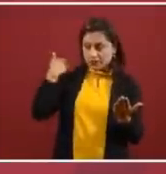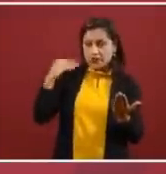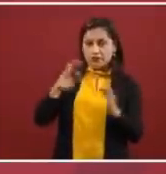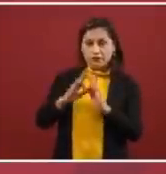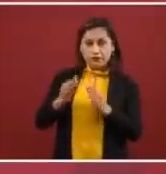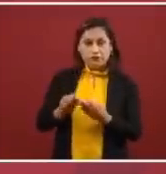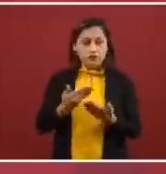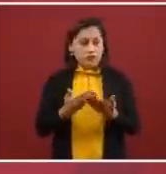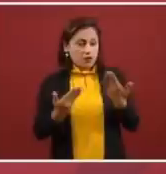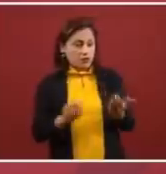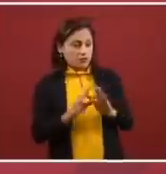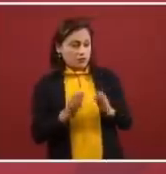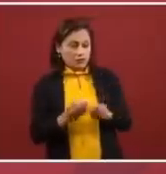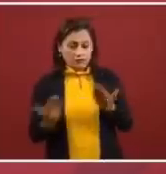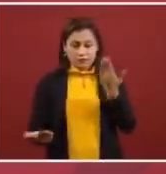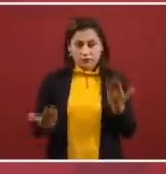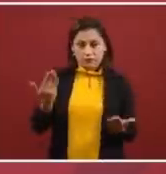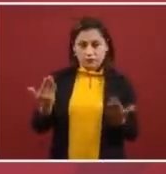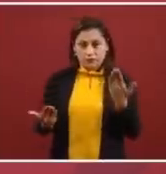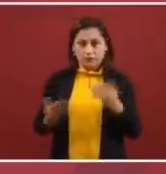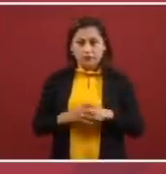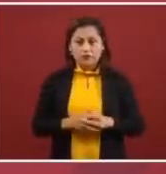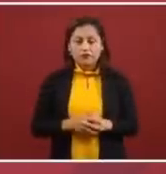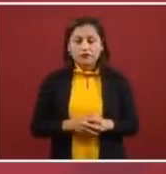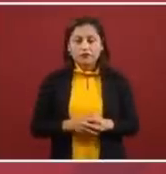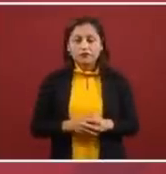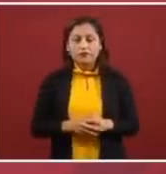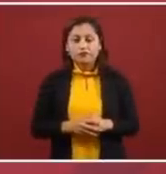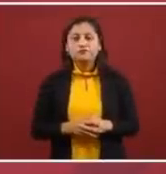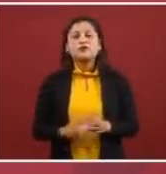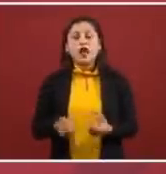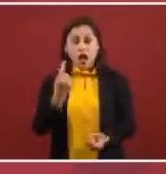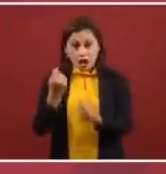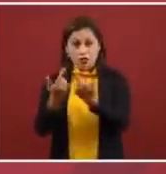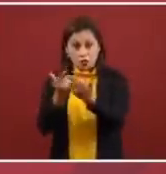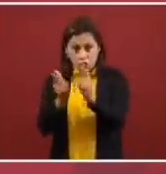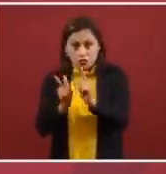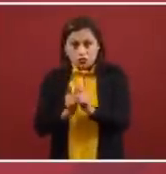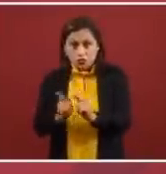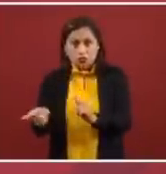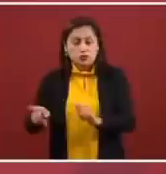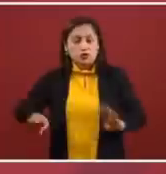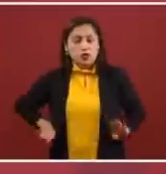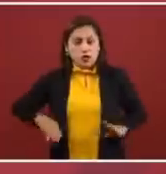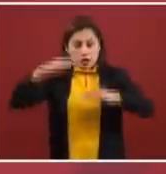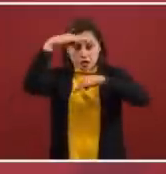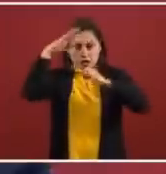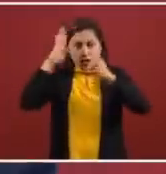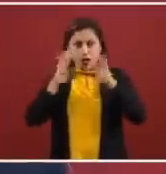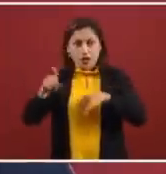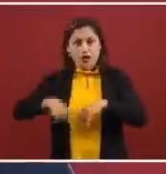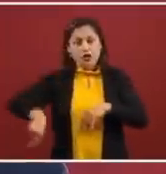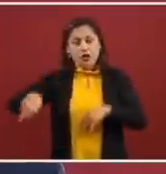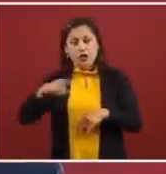gritaban los conservadores irresponsables que callaron